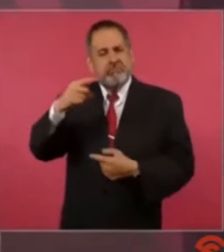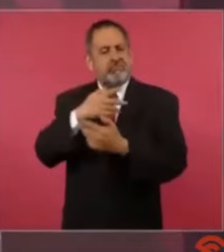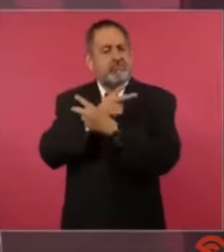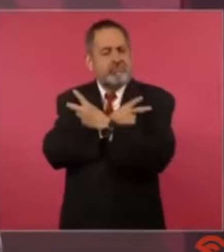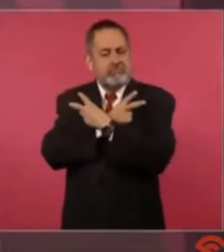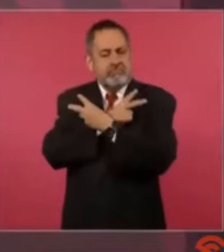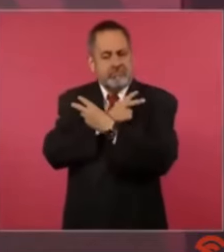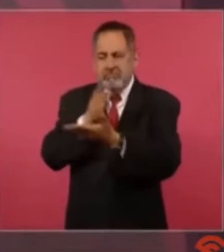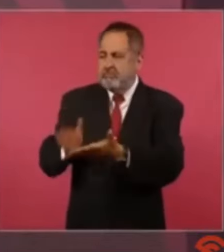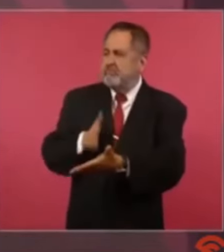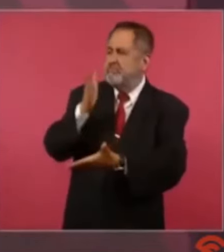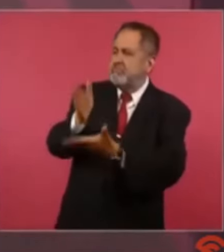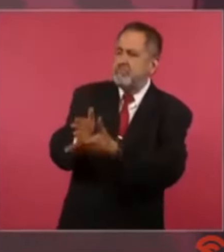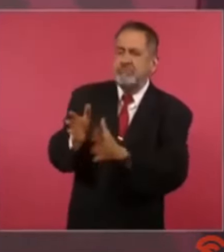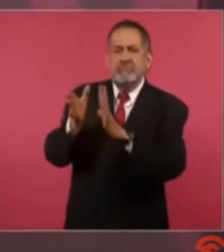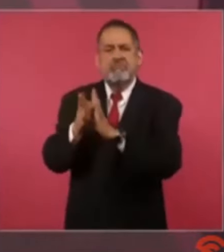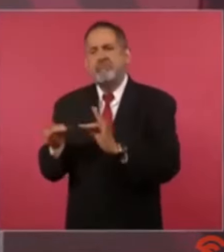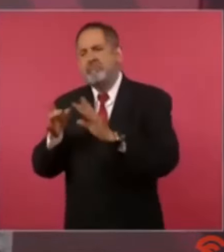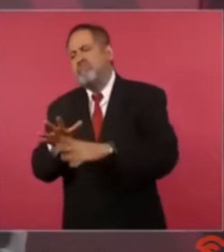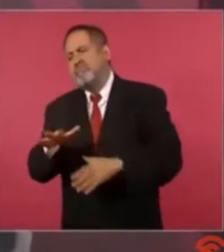de cómo